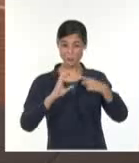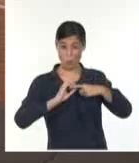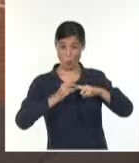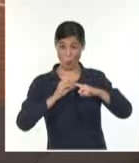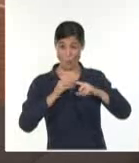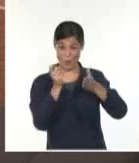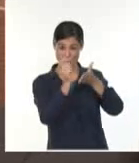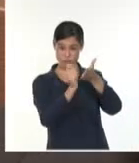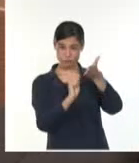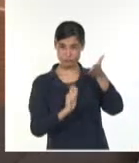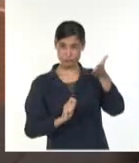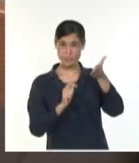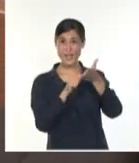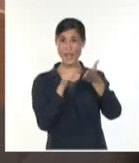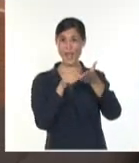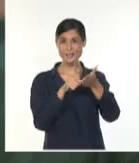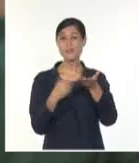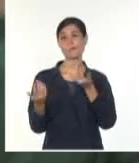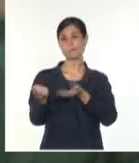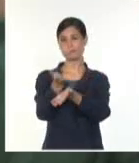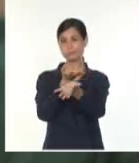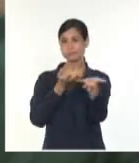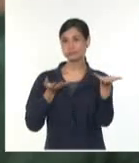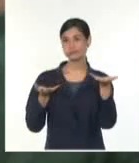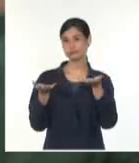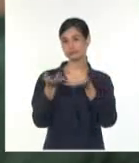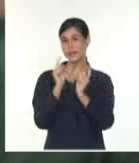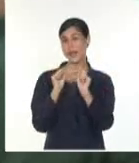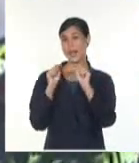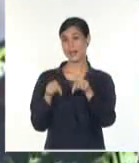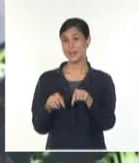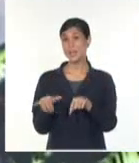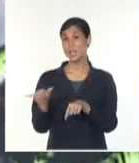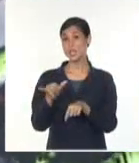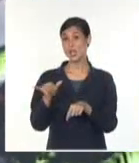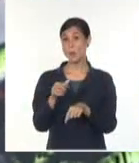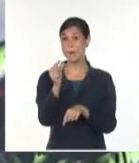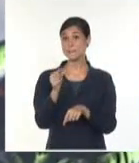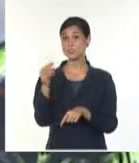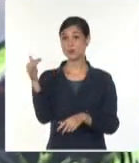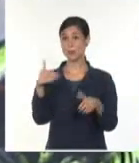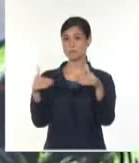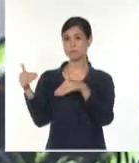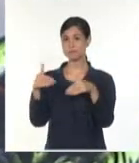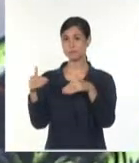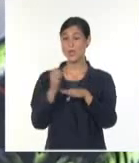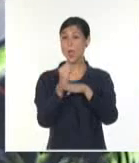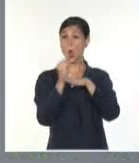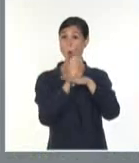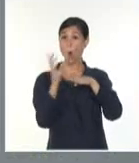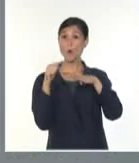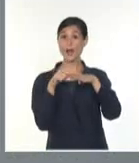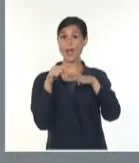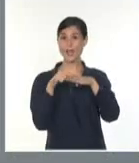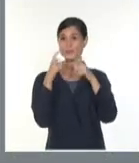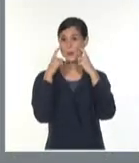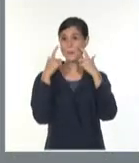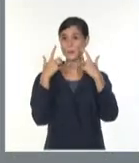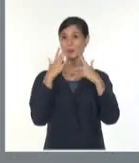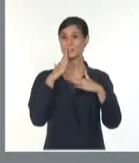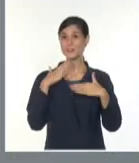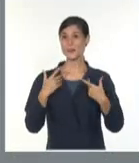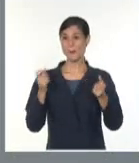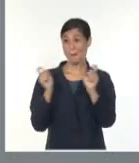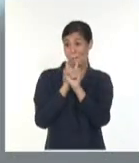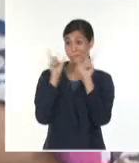primera jornada del evento teórico piensas ya en el humor en la que también se reconocieron espectáculos que han hecho historia por su nivel artístico y creativo